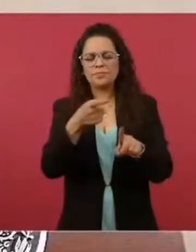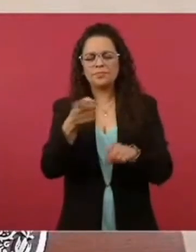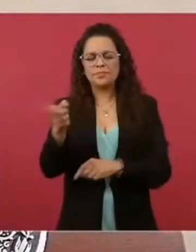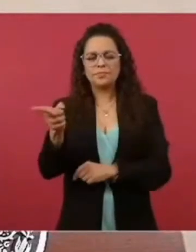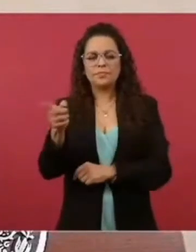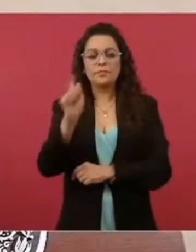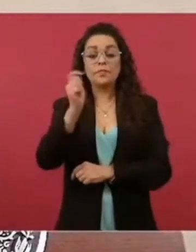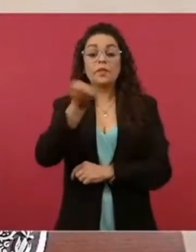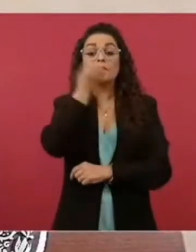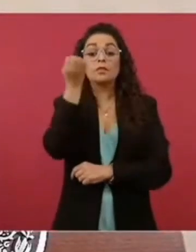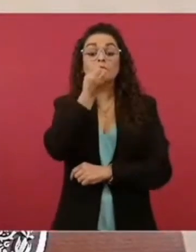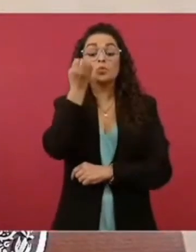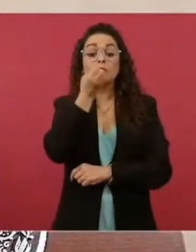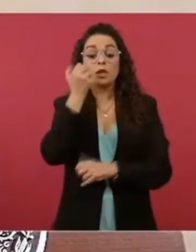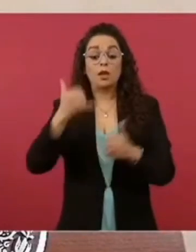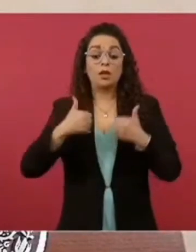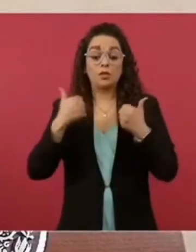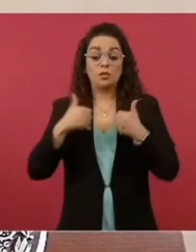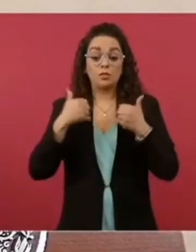abandono de la escuela.